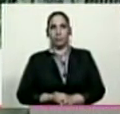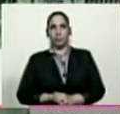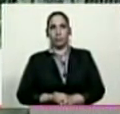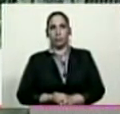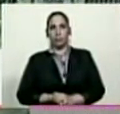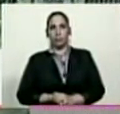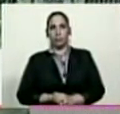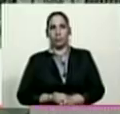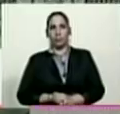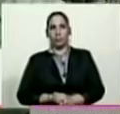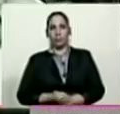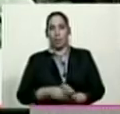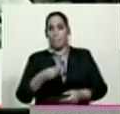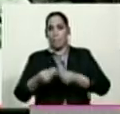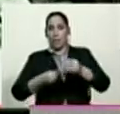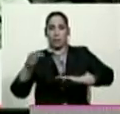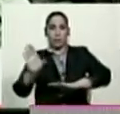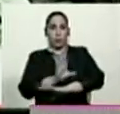Se van a dar unos conciertos